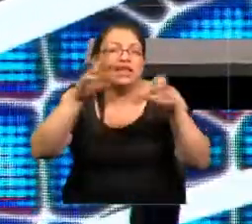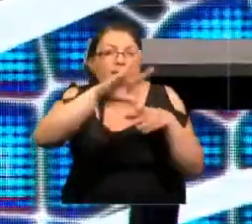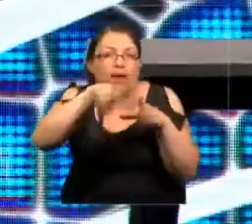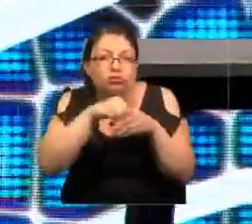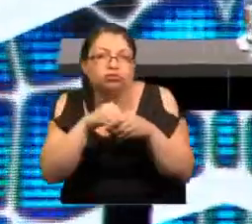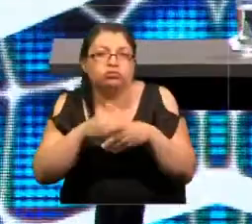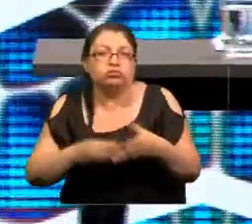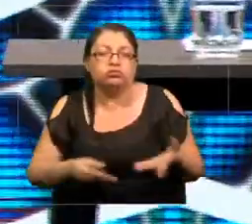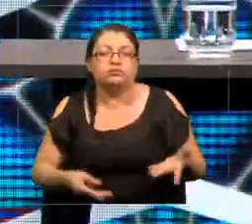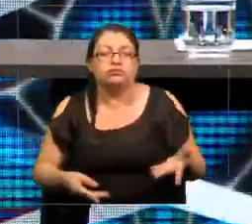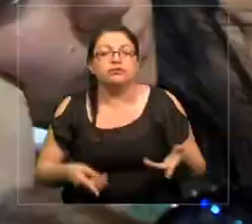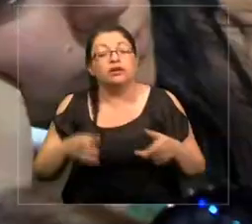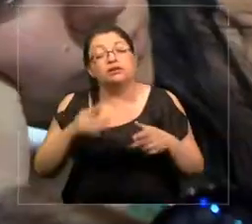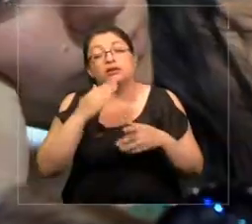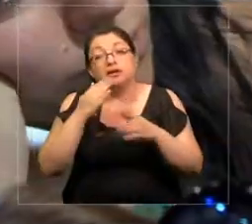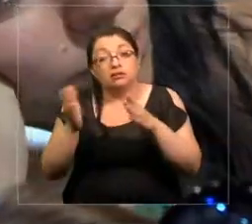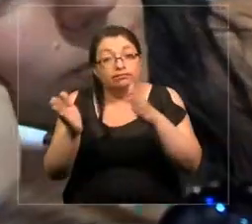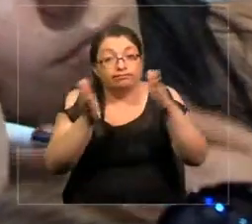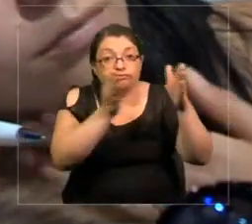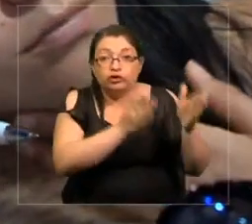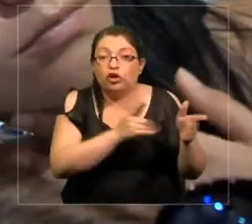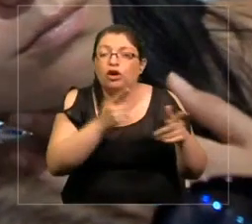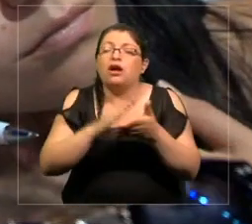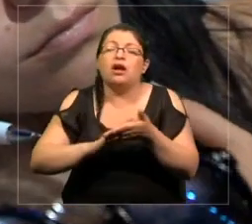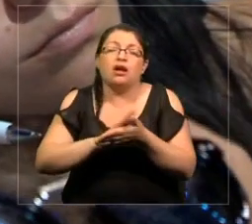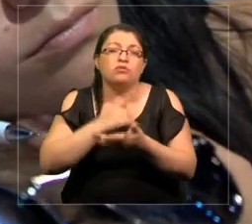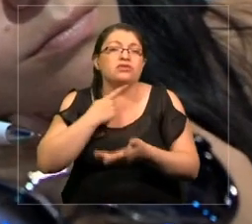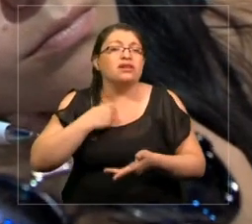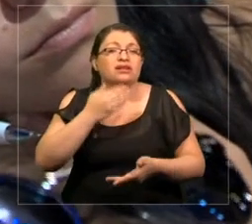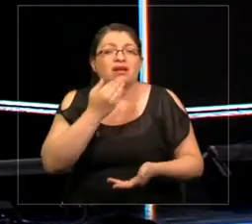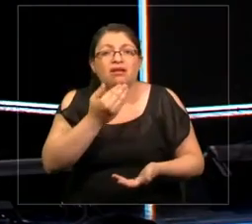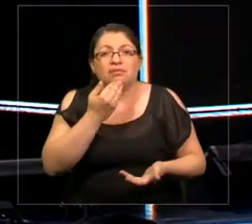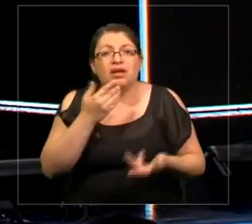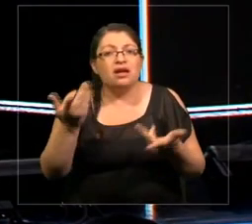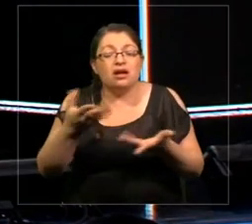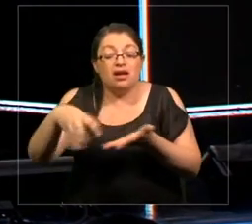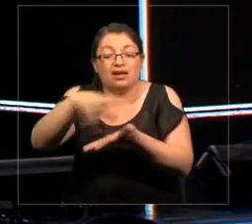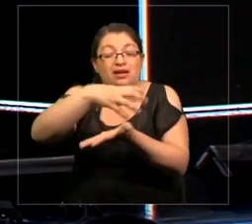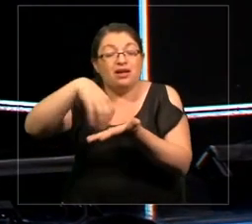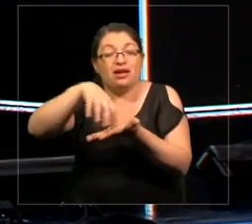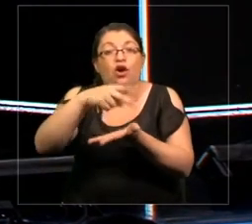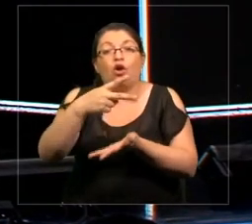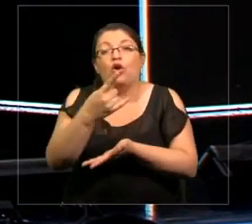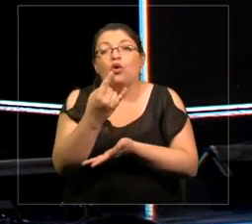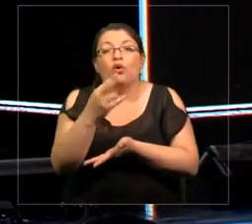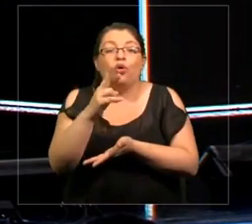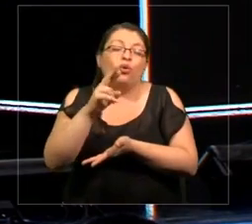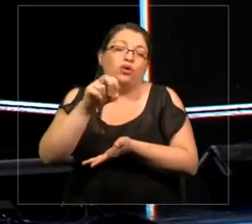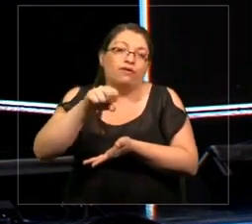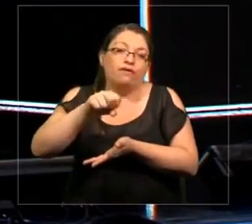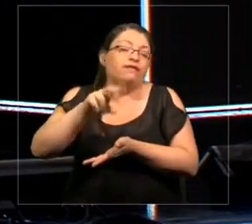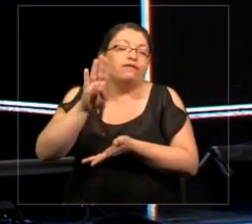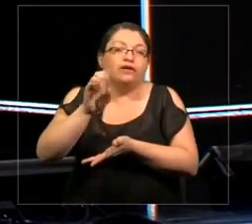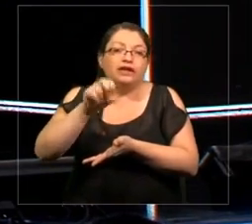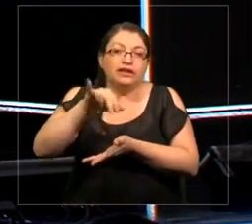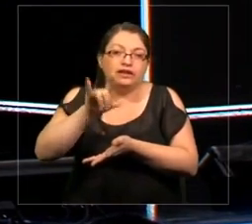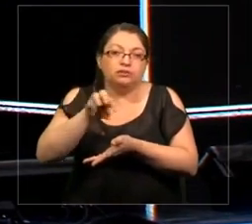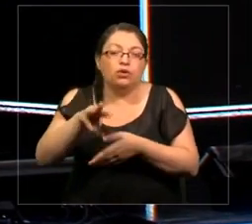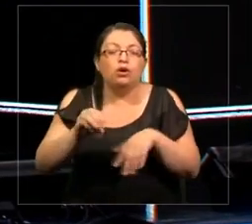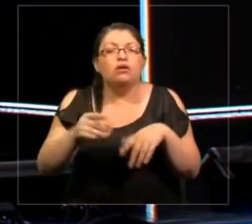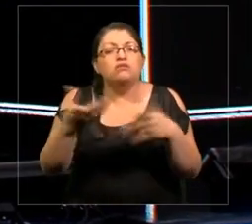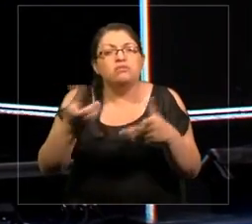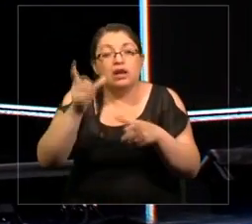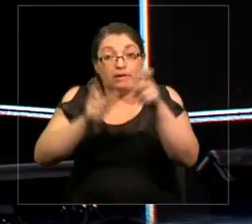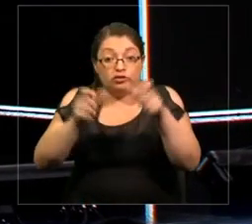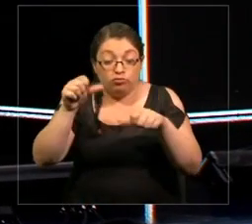ejemplo nos podemos ir a otro ejemplo bien interesante que tiene que ver con el urbanismo o sea para los urbanistas